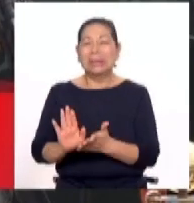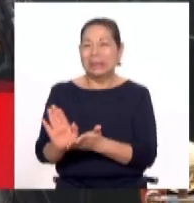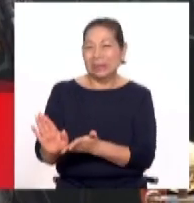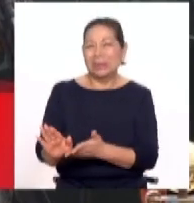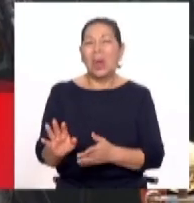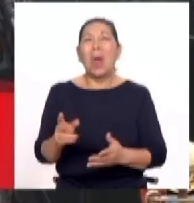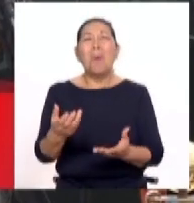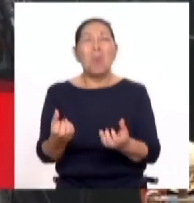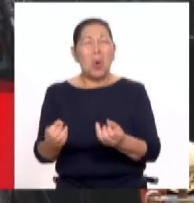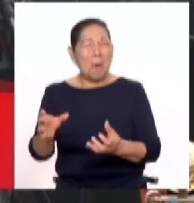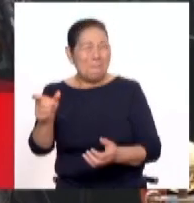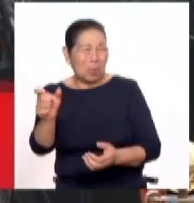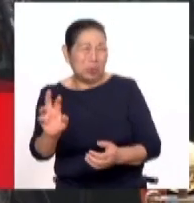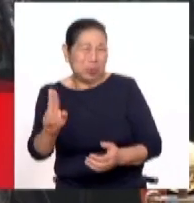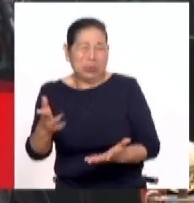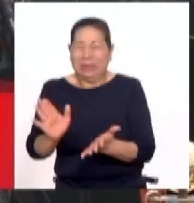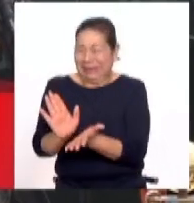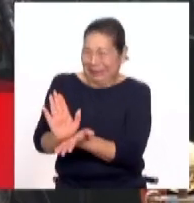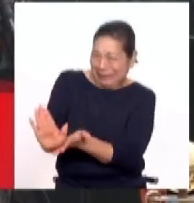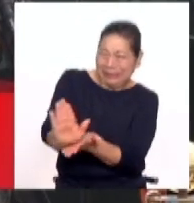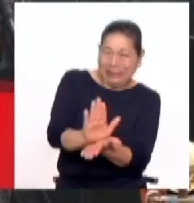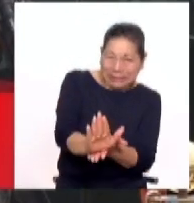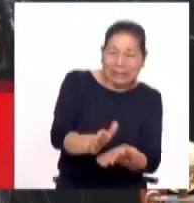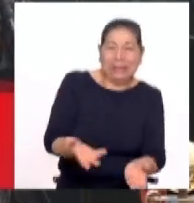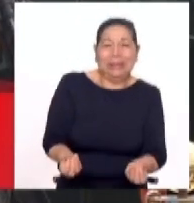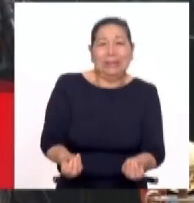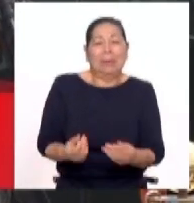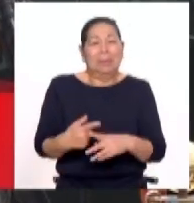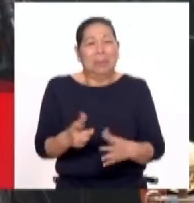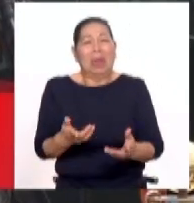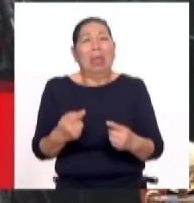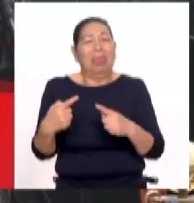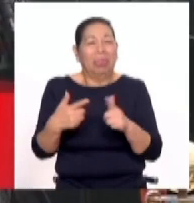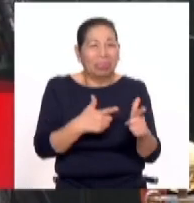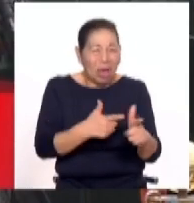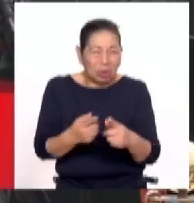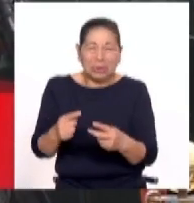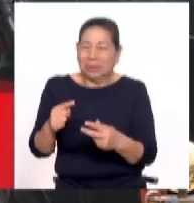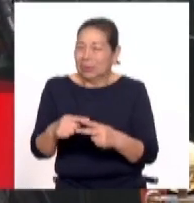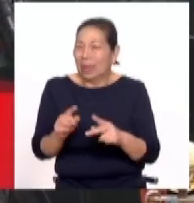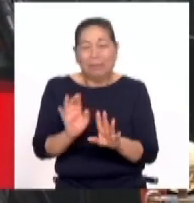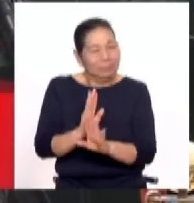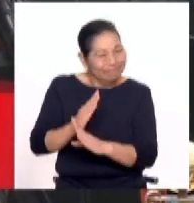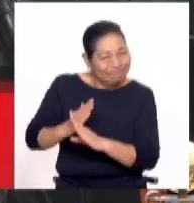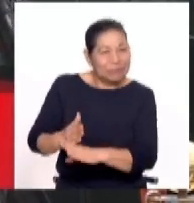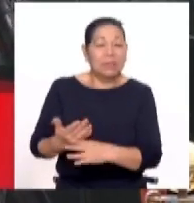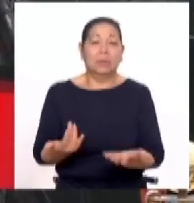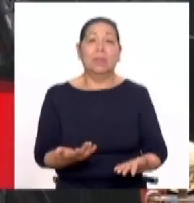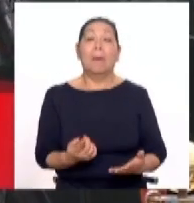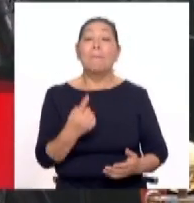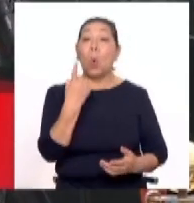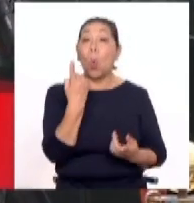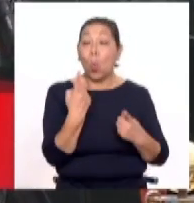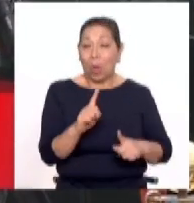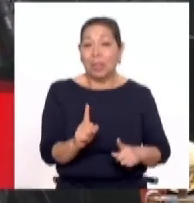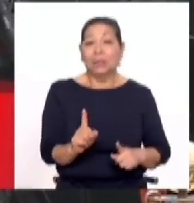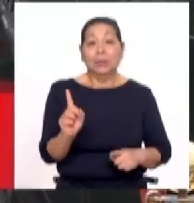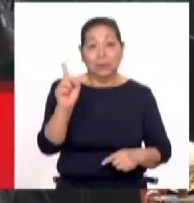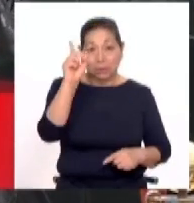que son los delincuentes, los criminales y los terroristas. Desde el primer